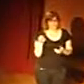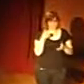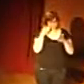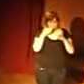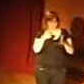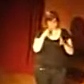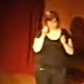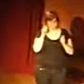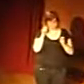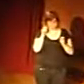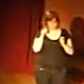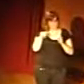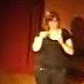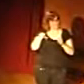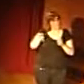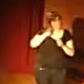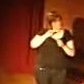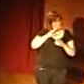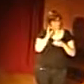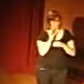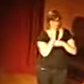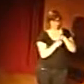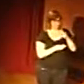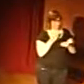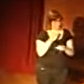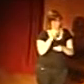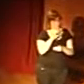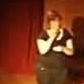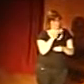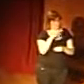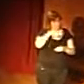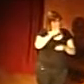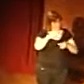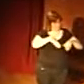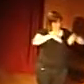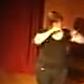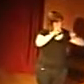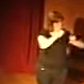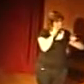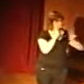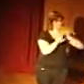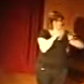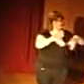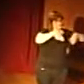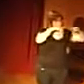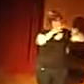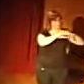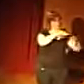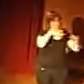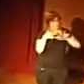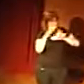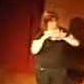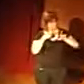en la interpretación o el uso que Genaro pedes villamil hace del monumento de la vista Monumental para hacer una creación